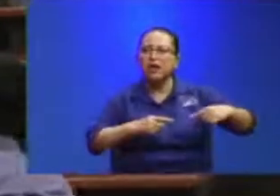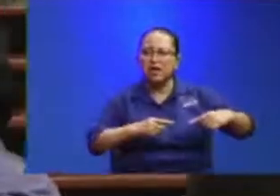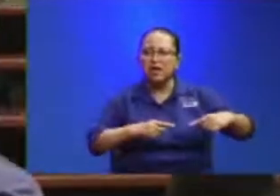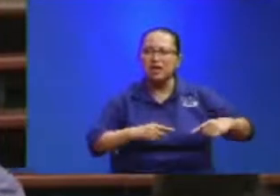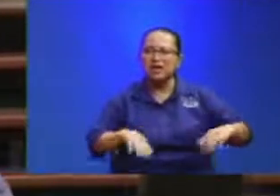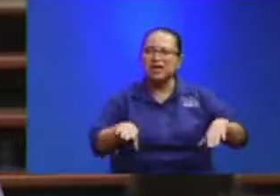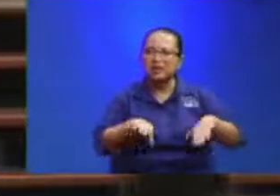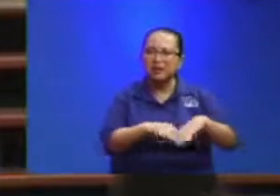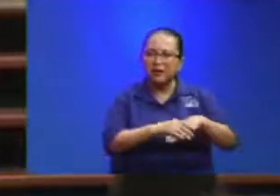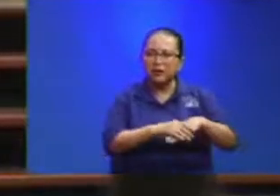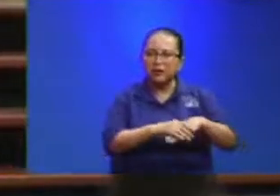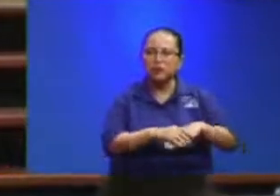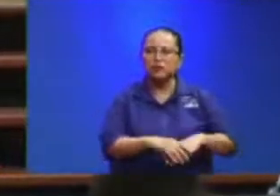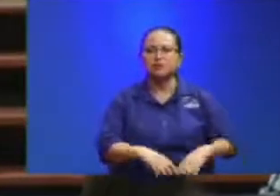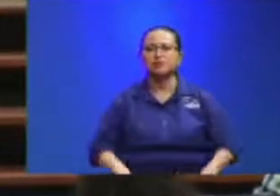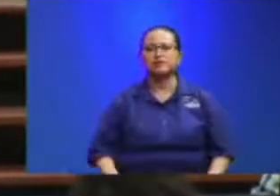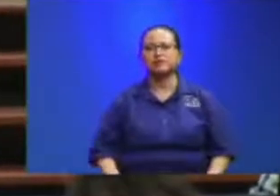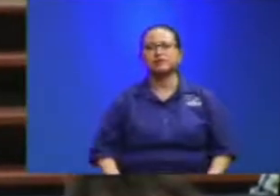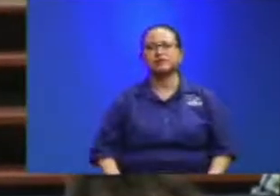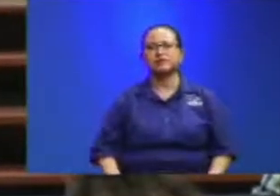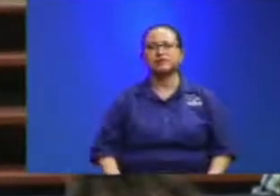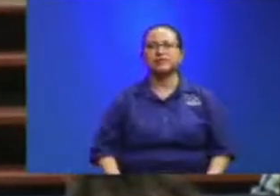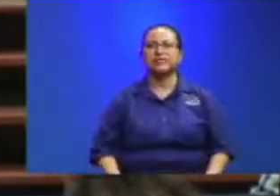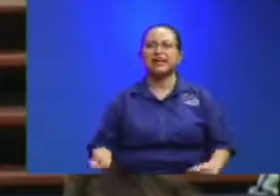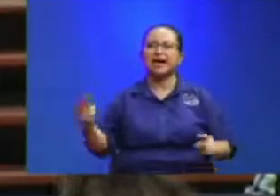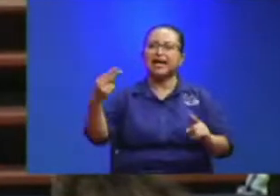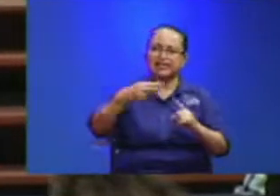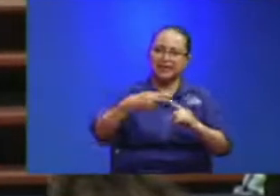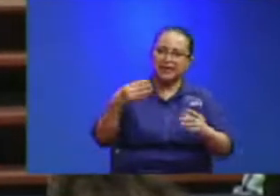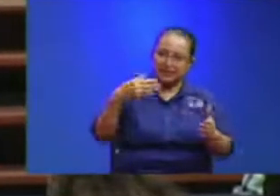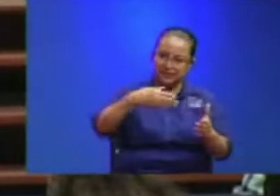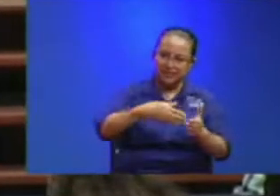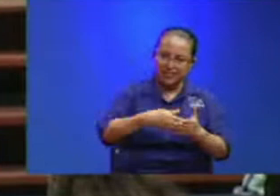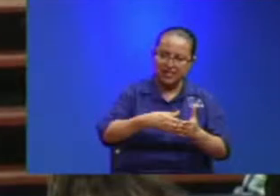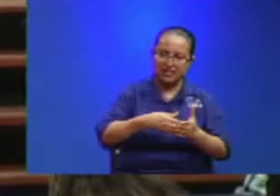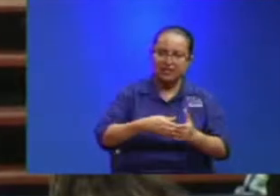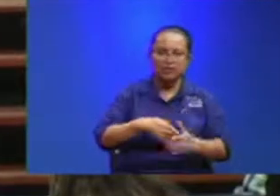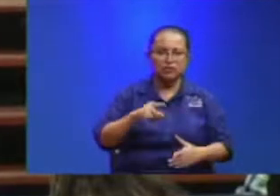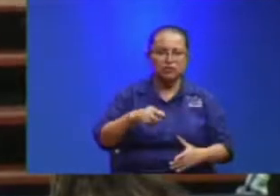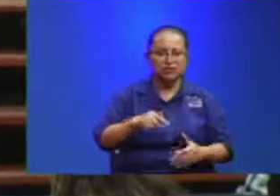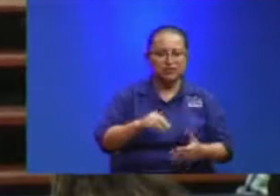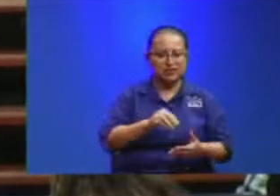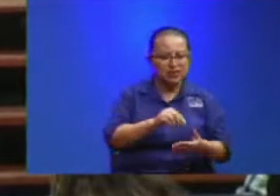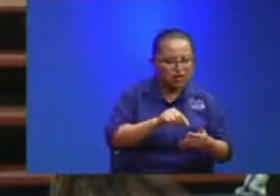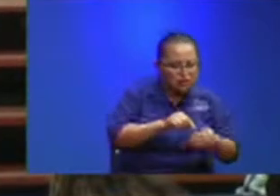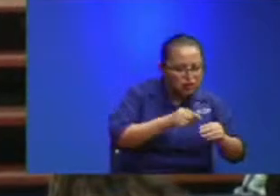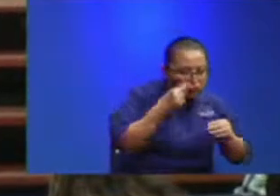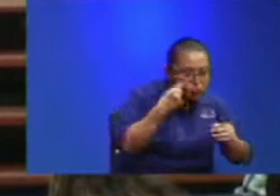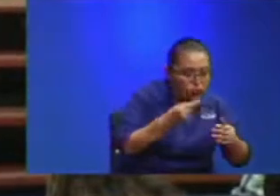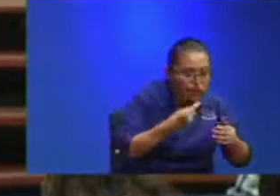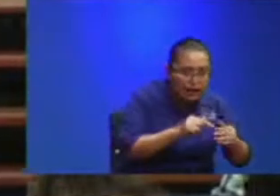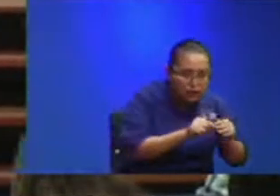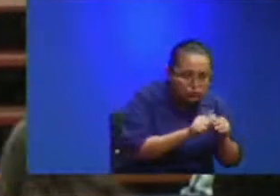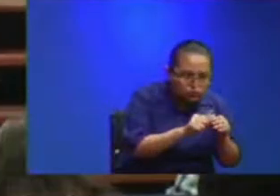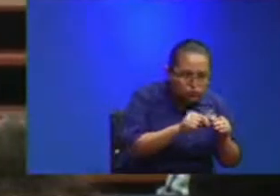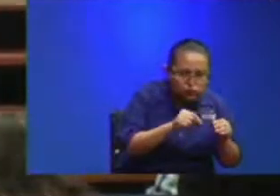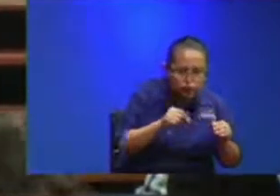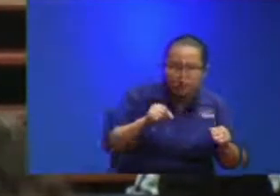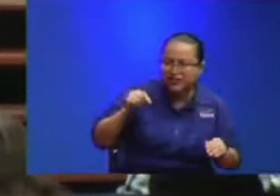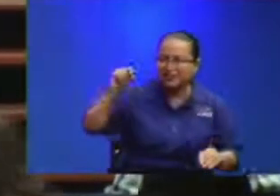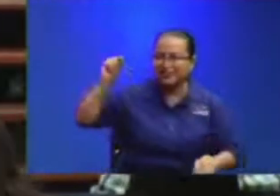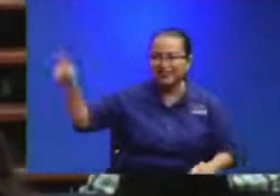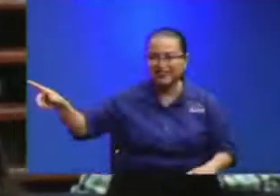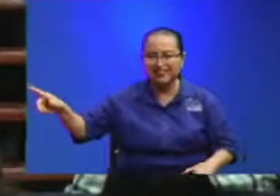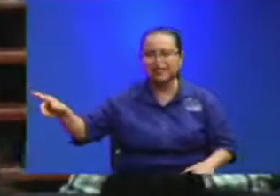medio corre hasta que en algún lugar y se quita a usted el zapato y se pone en peligro el medio ambiente pero